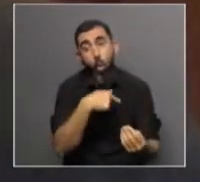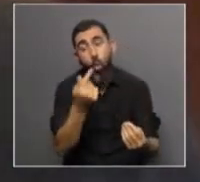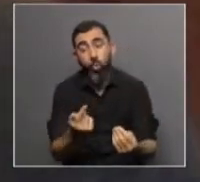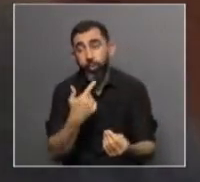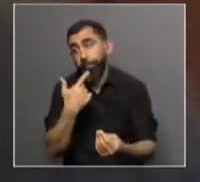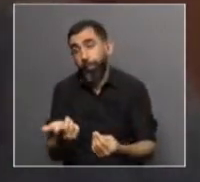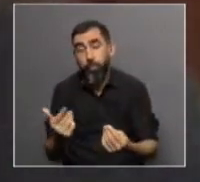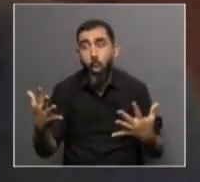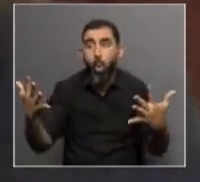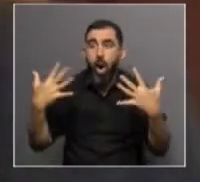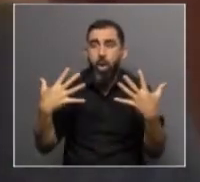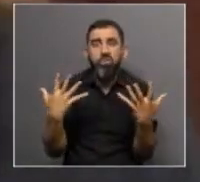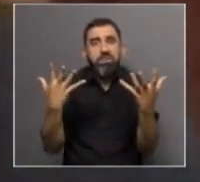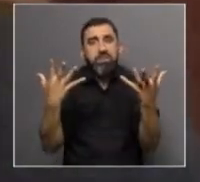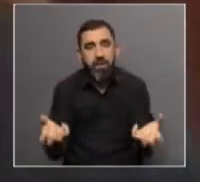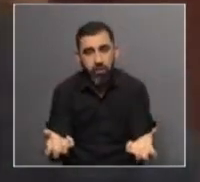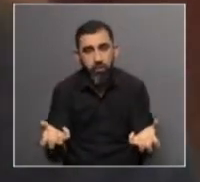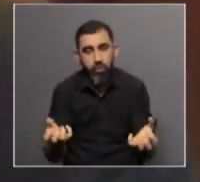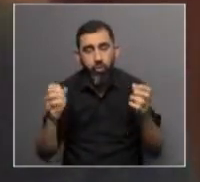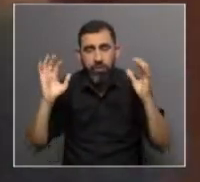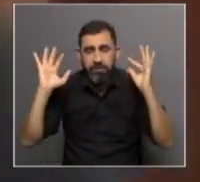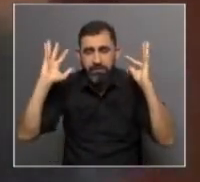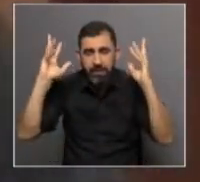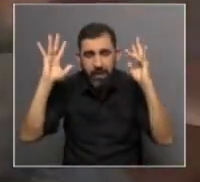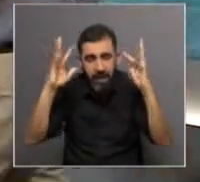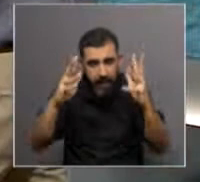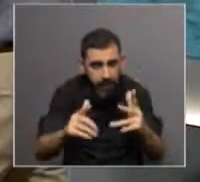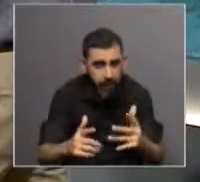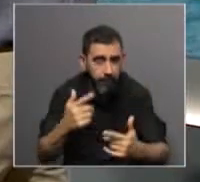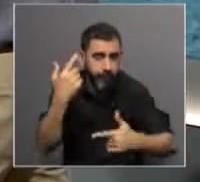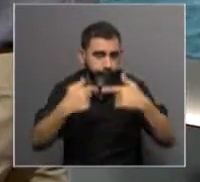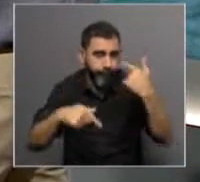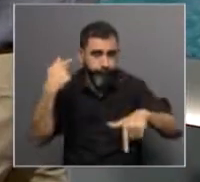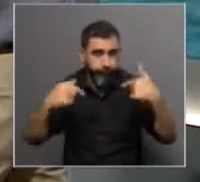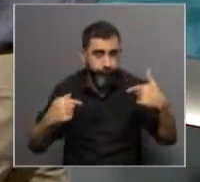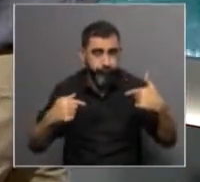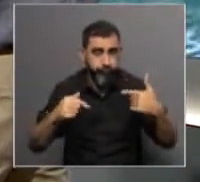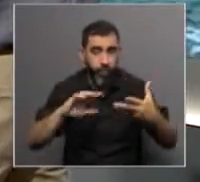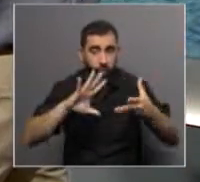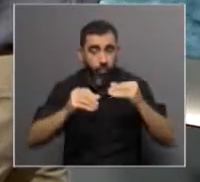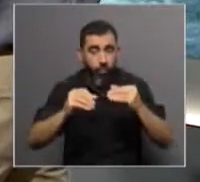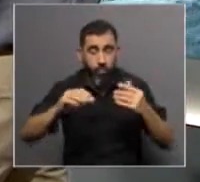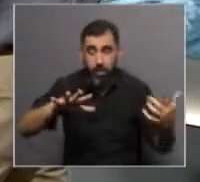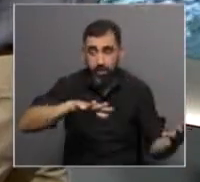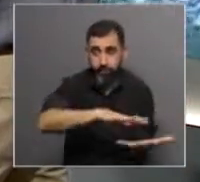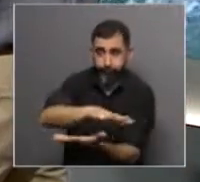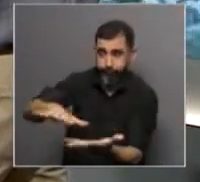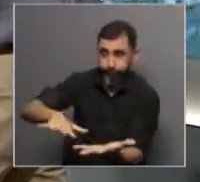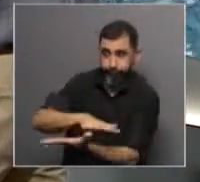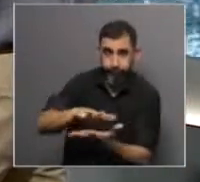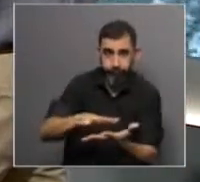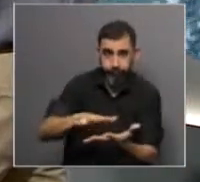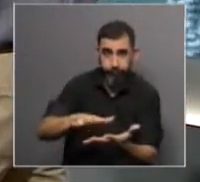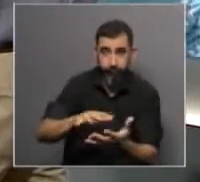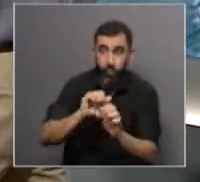extremadamente cálidos y secos y selvas tropicales y distintos tipos de ambientes,